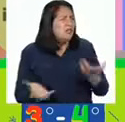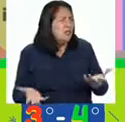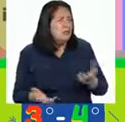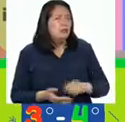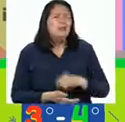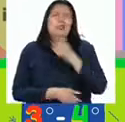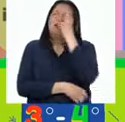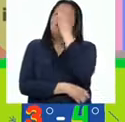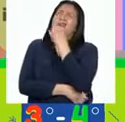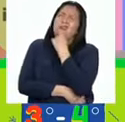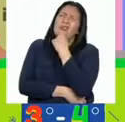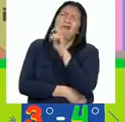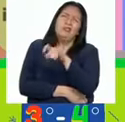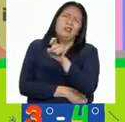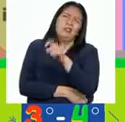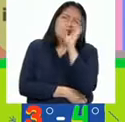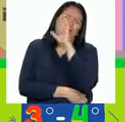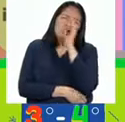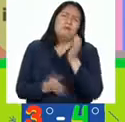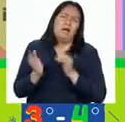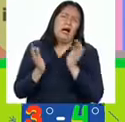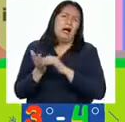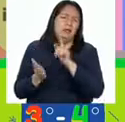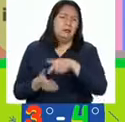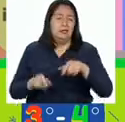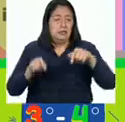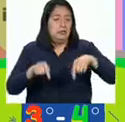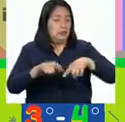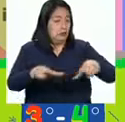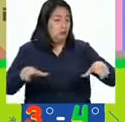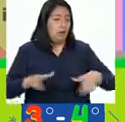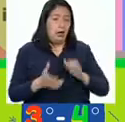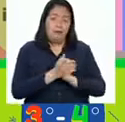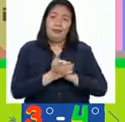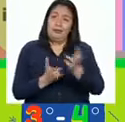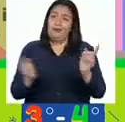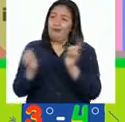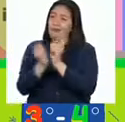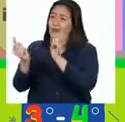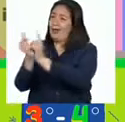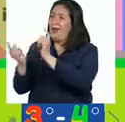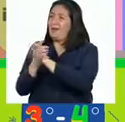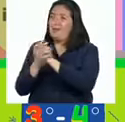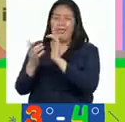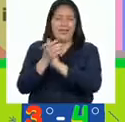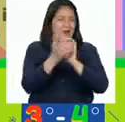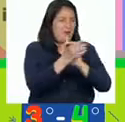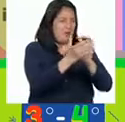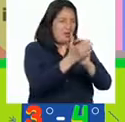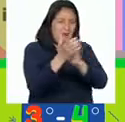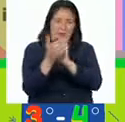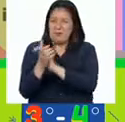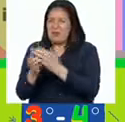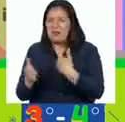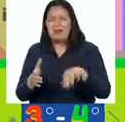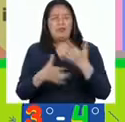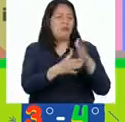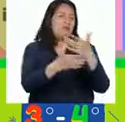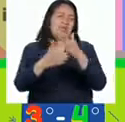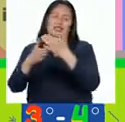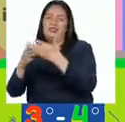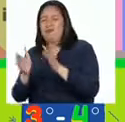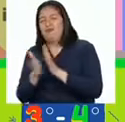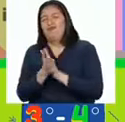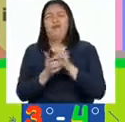Creo que tiene que seguir buscándolo. En el Espacio Amistoso nos encontramos con nuestros amigos y compartimos grandes momentos